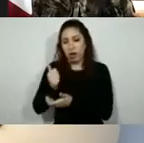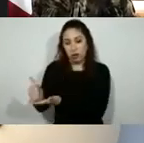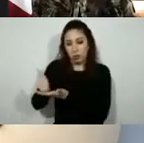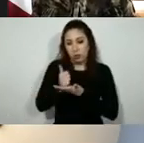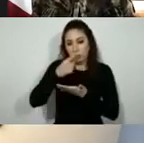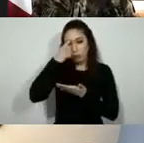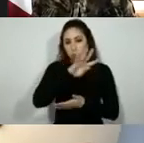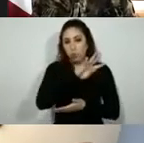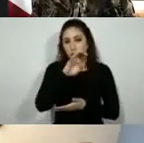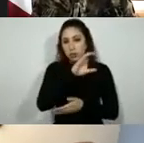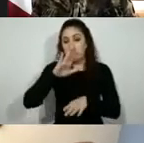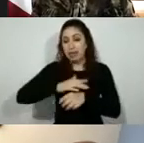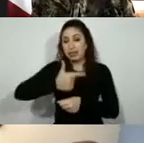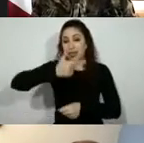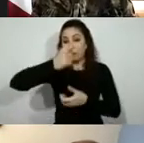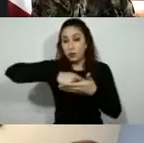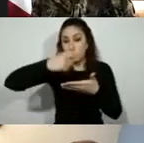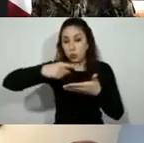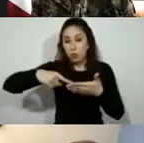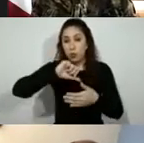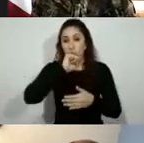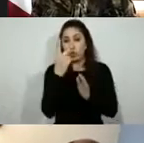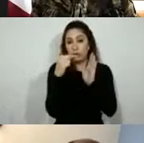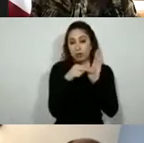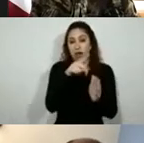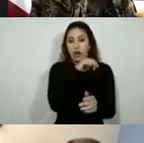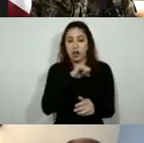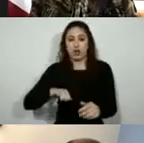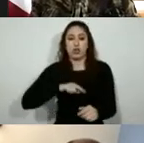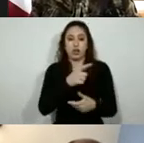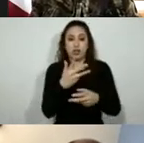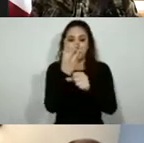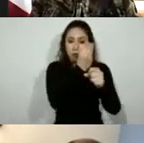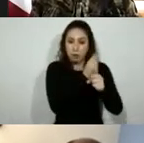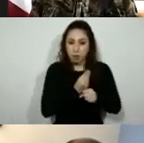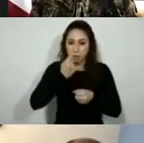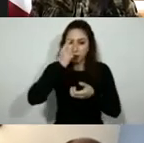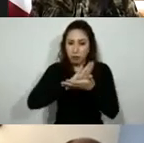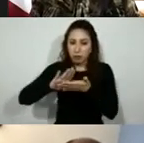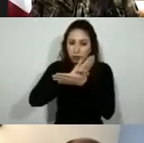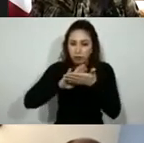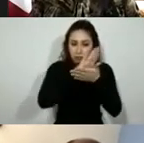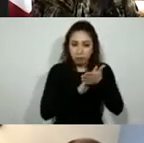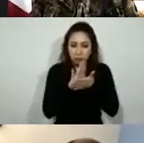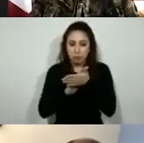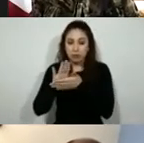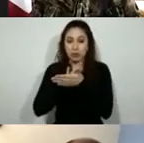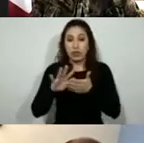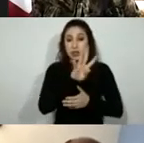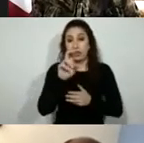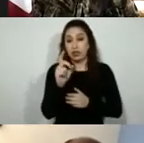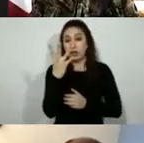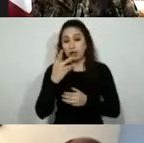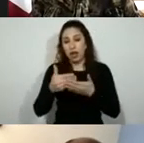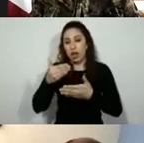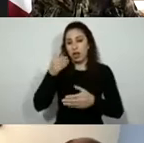graves, y las otras 2,000 las estamos llevando a cabo. 584 hicimos en el 2019, en